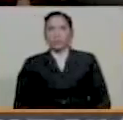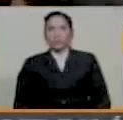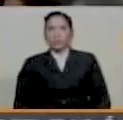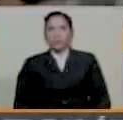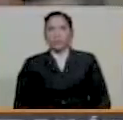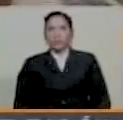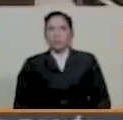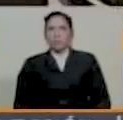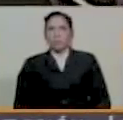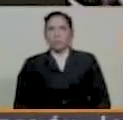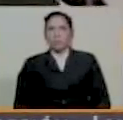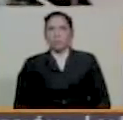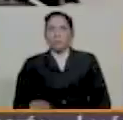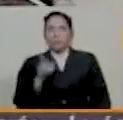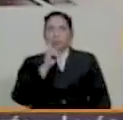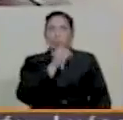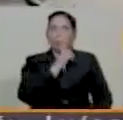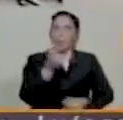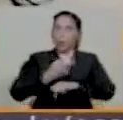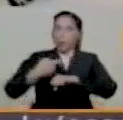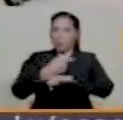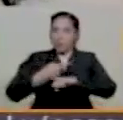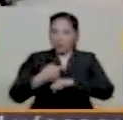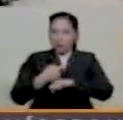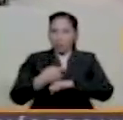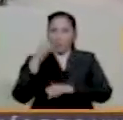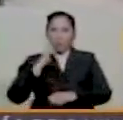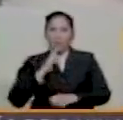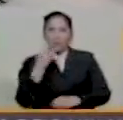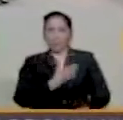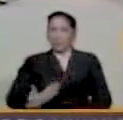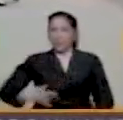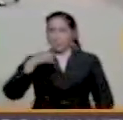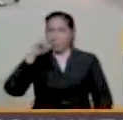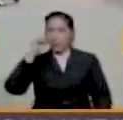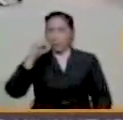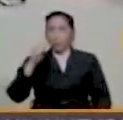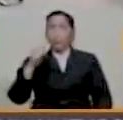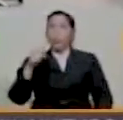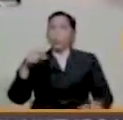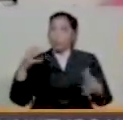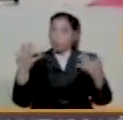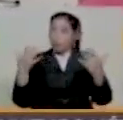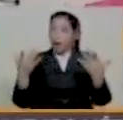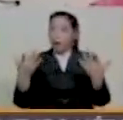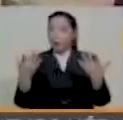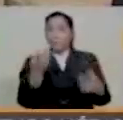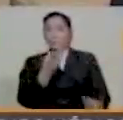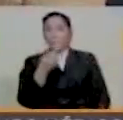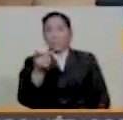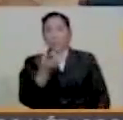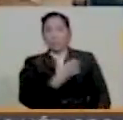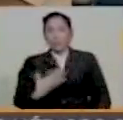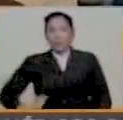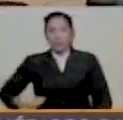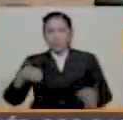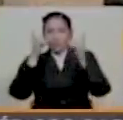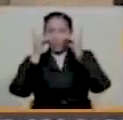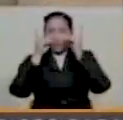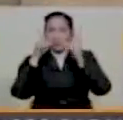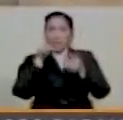En nombre del gobierno bolivariano y del presidente Nicolás Maduro Moros, hoy recibe de manos de la vicepresidenta ejecutiva Delcy Rodríguez